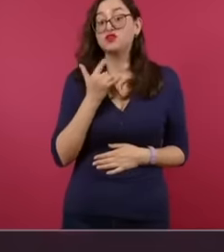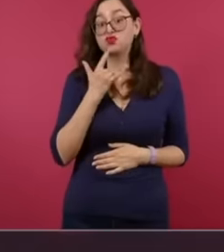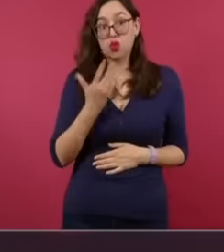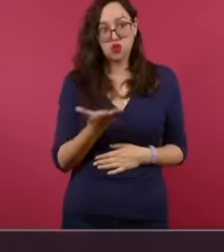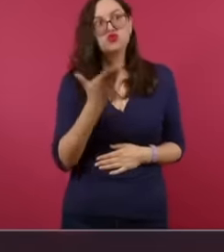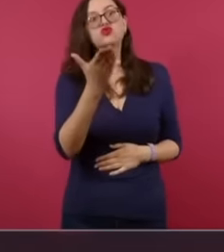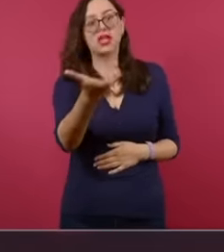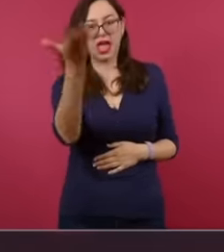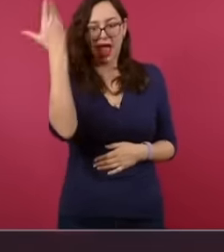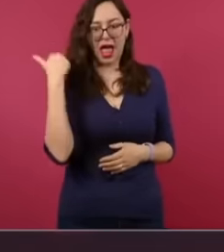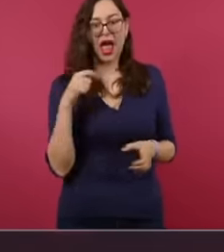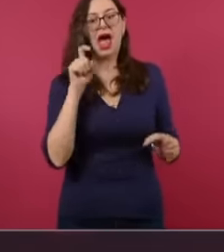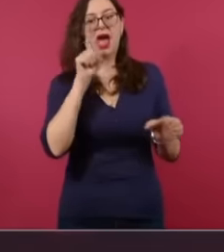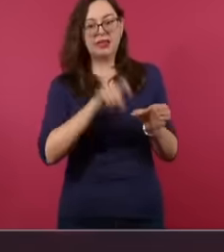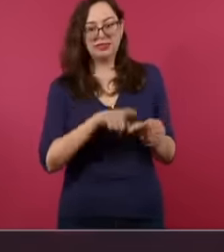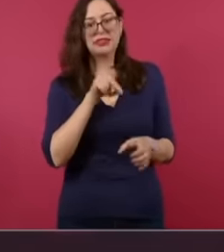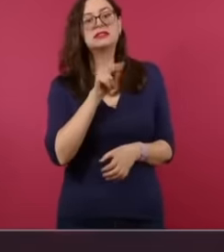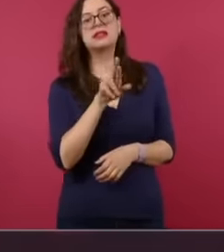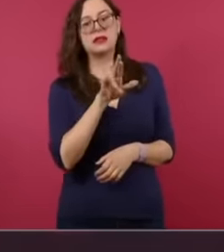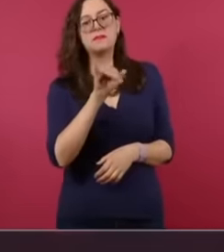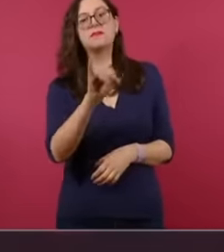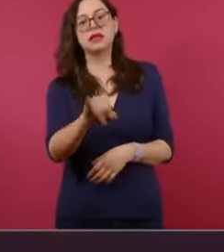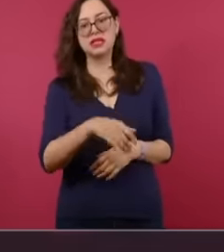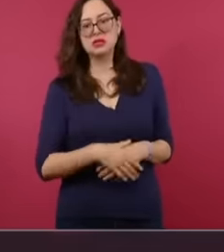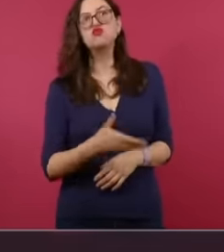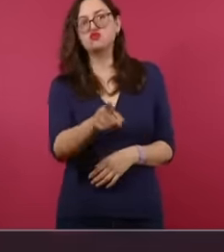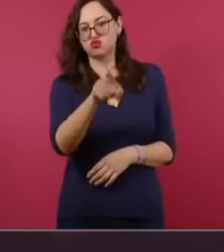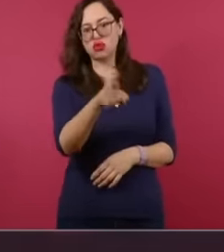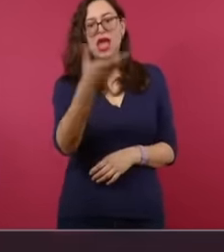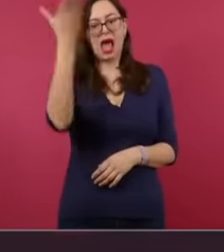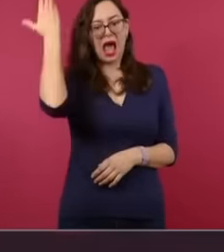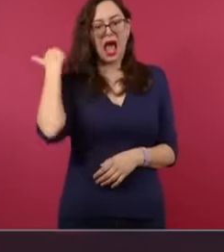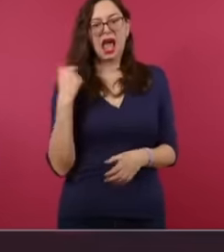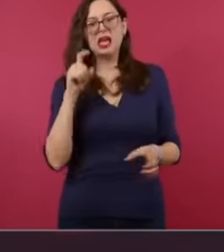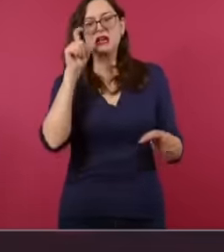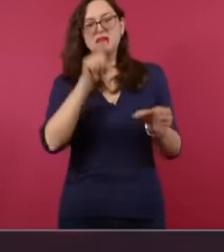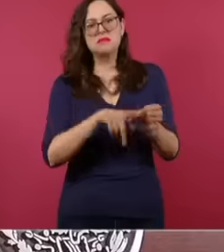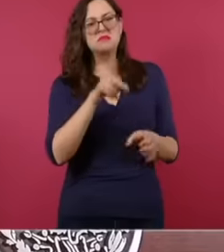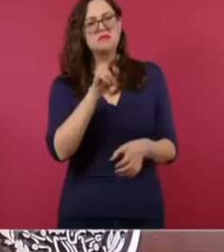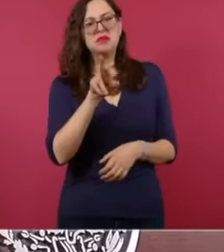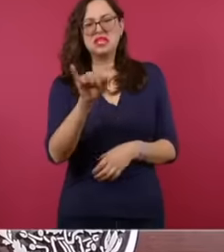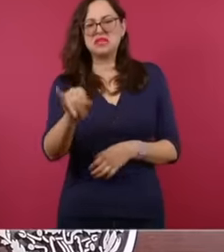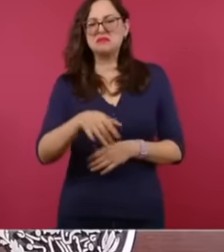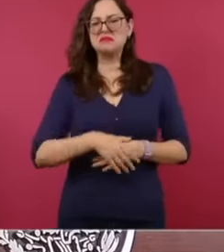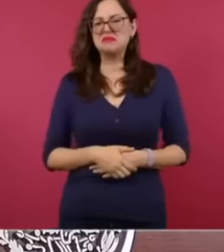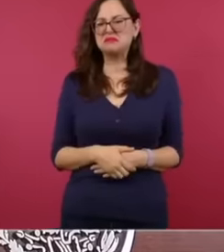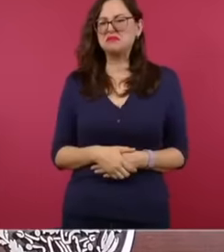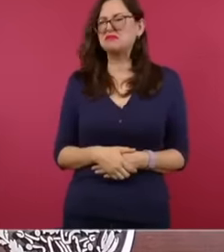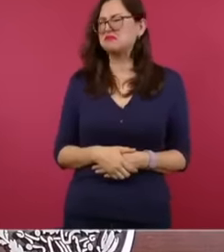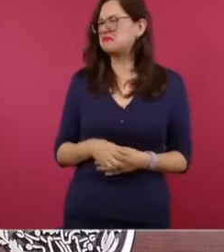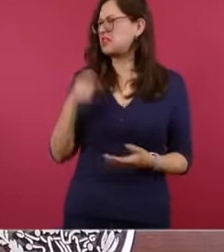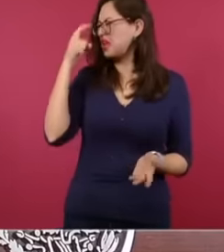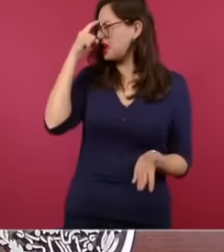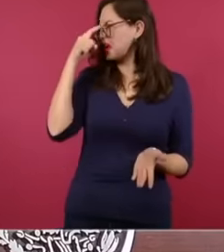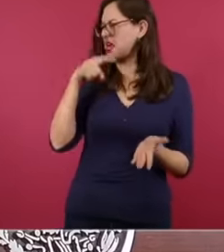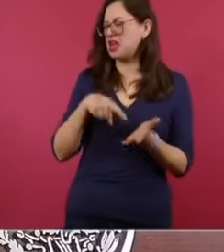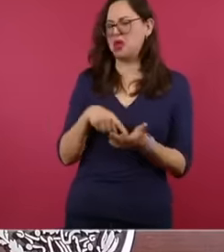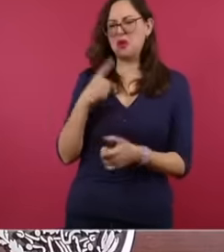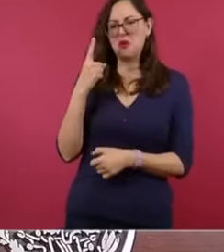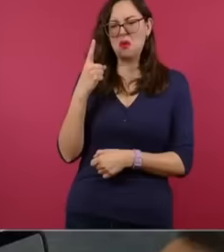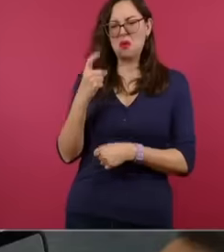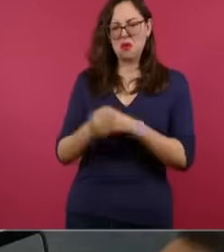PRI? Mucho tiempo. ¿Cuántos mucho años tiempo estuvo en el PRI, presidente? No llegué ni a un año. Sí, que año. Según el